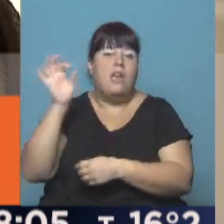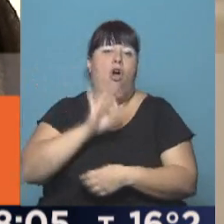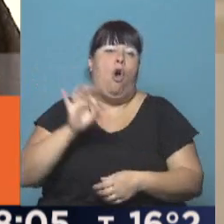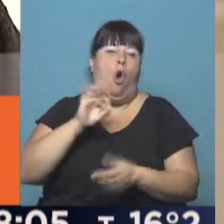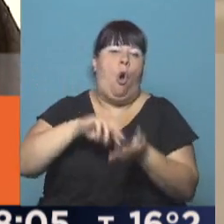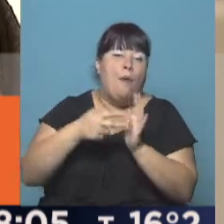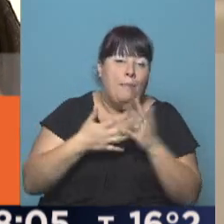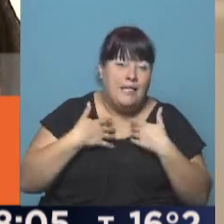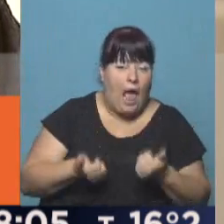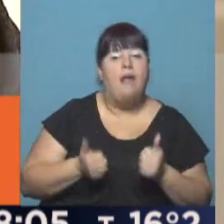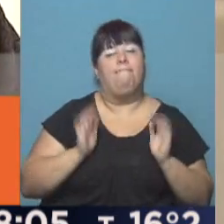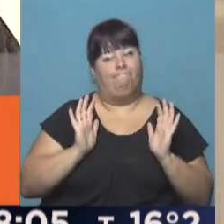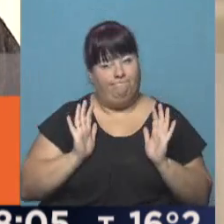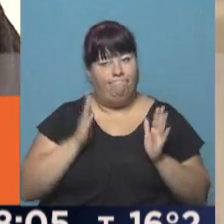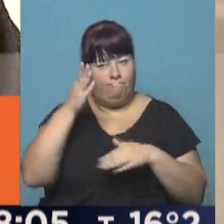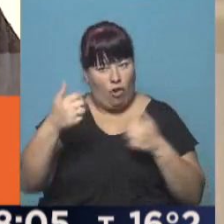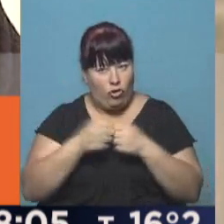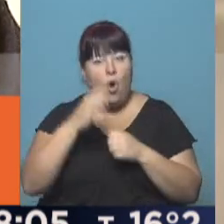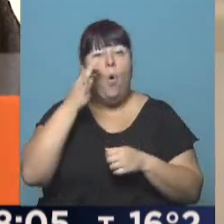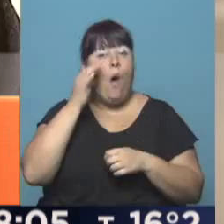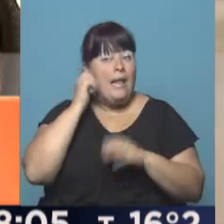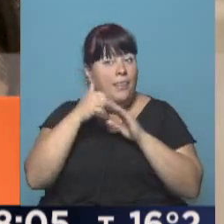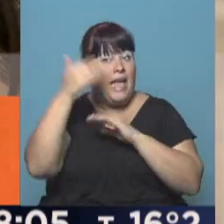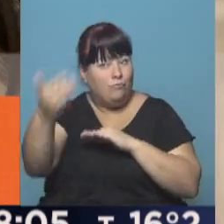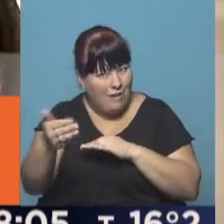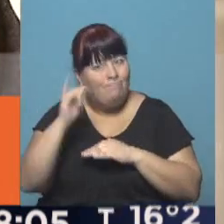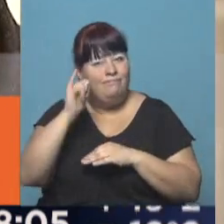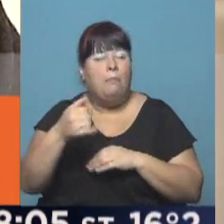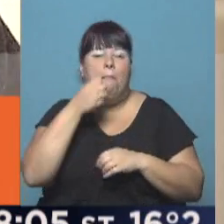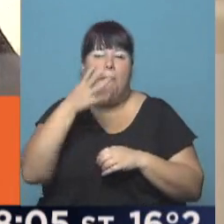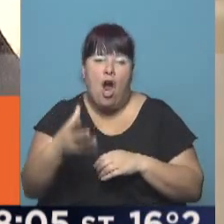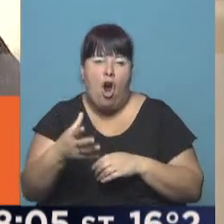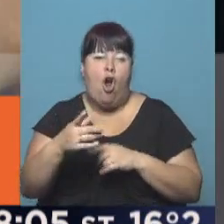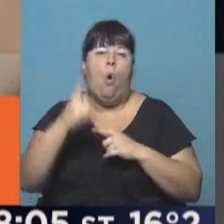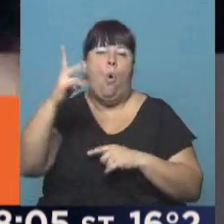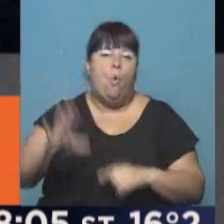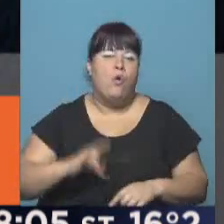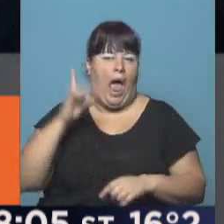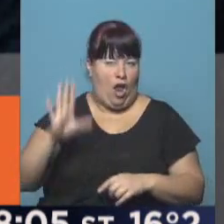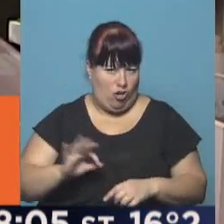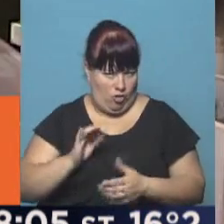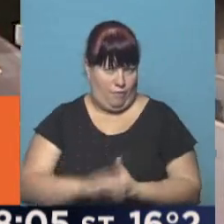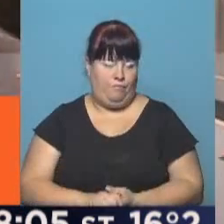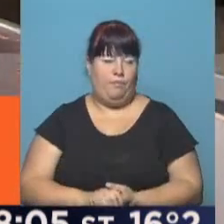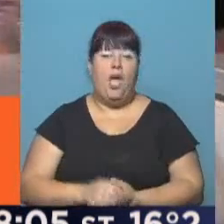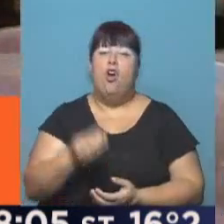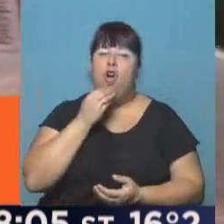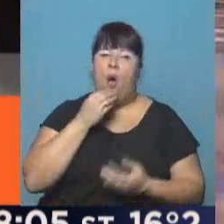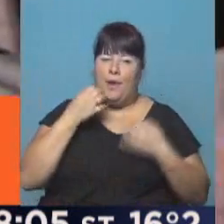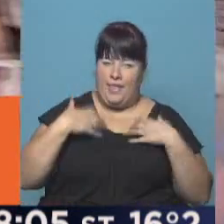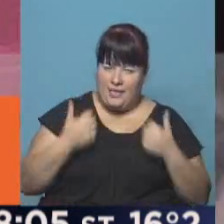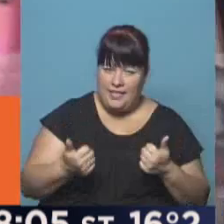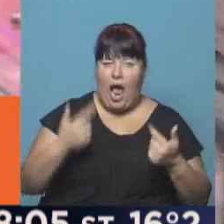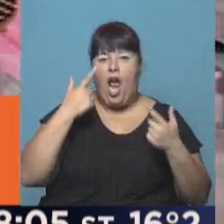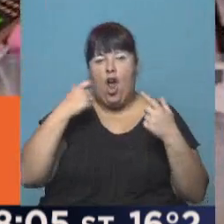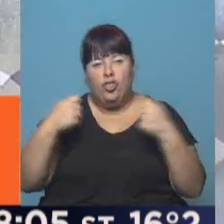tiene algún problema de salud. Después de los 40 años eso se recomienda hacerlo en forma anual. Alimentación sana,